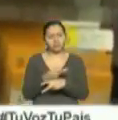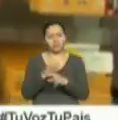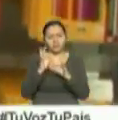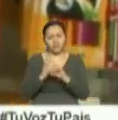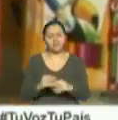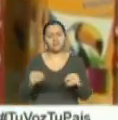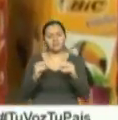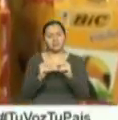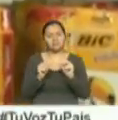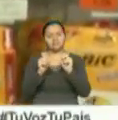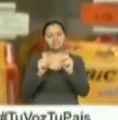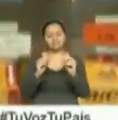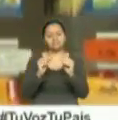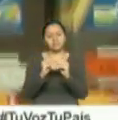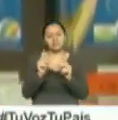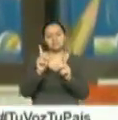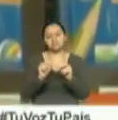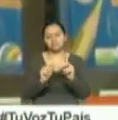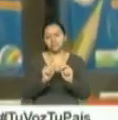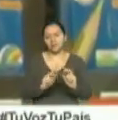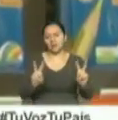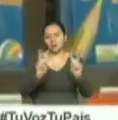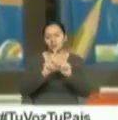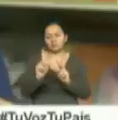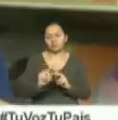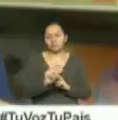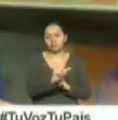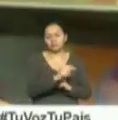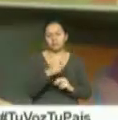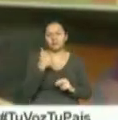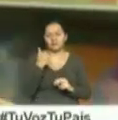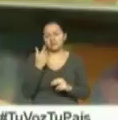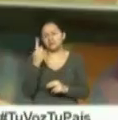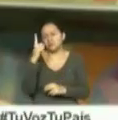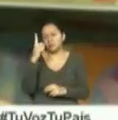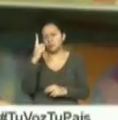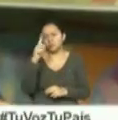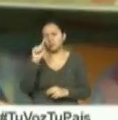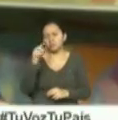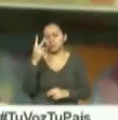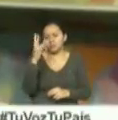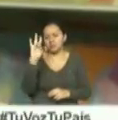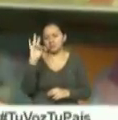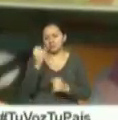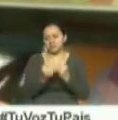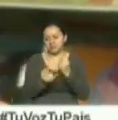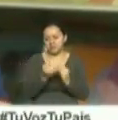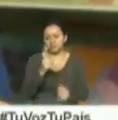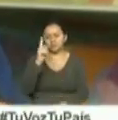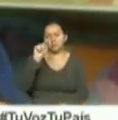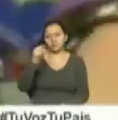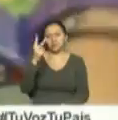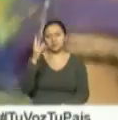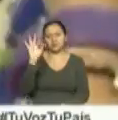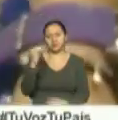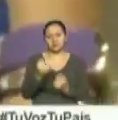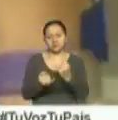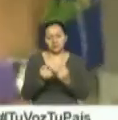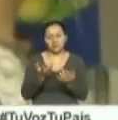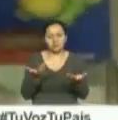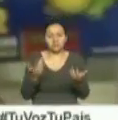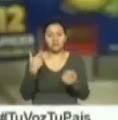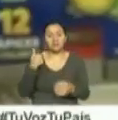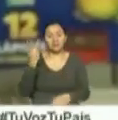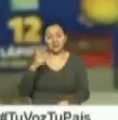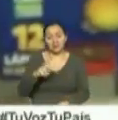de durabilidad y sobre todo excelentes precios. Tenemos desde 1.27, cuadernos de 1.29. También